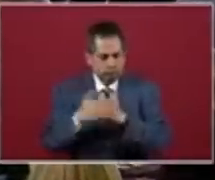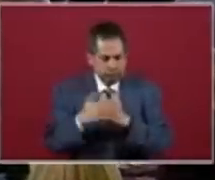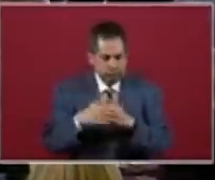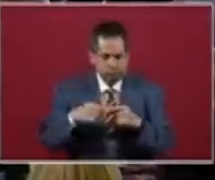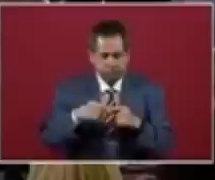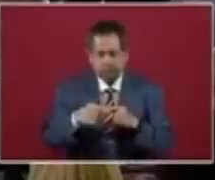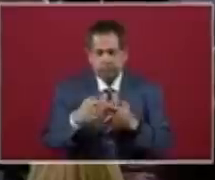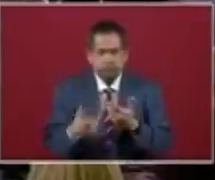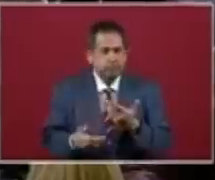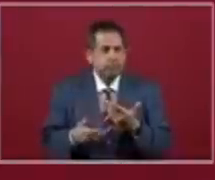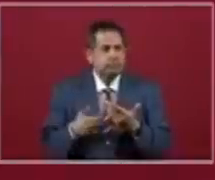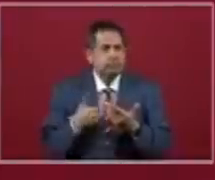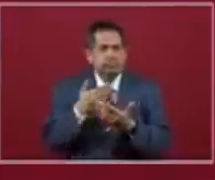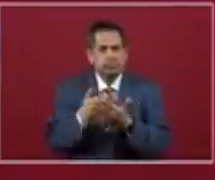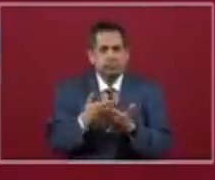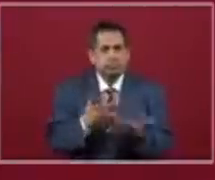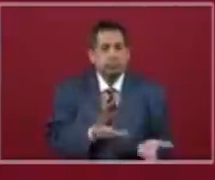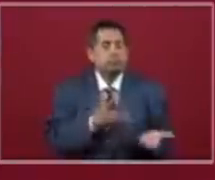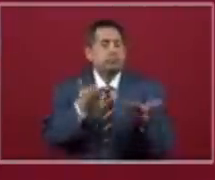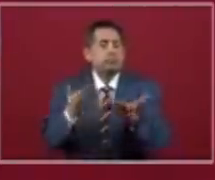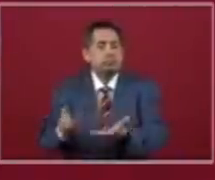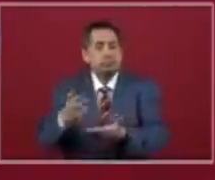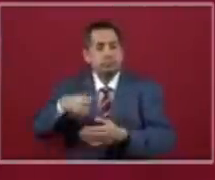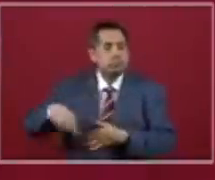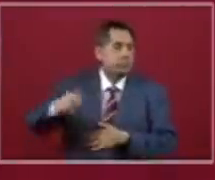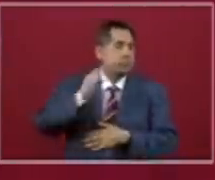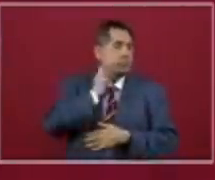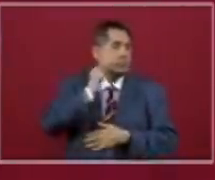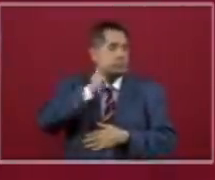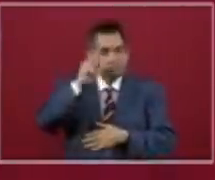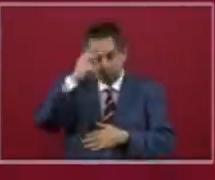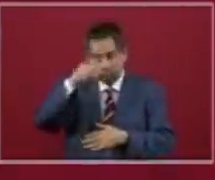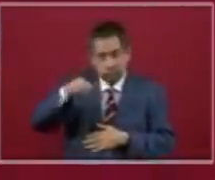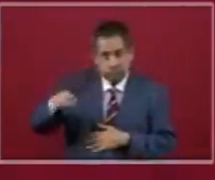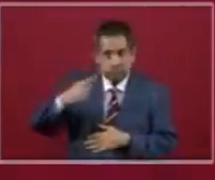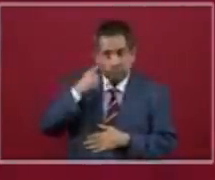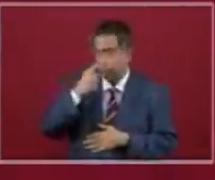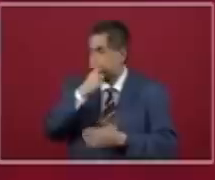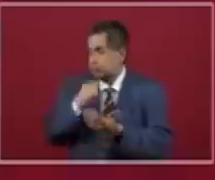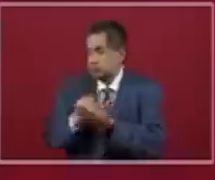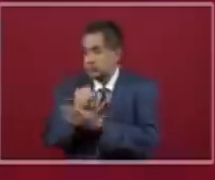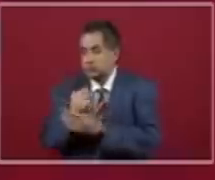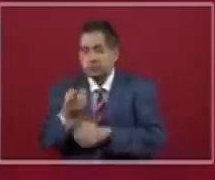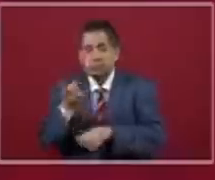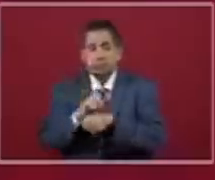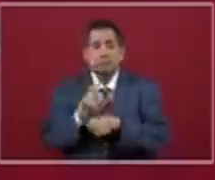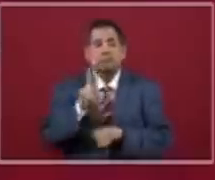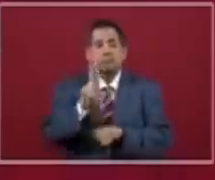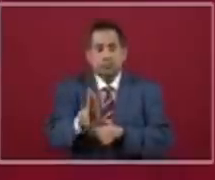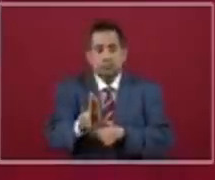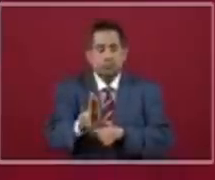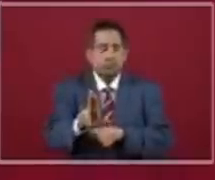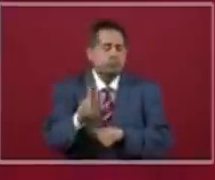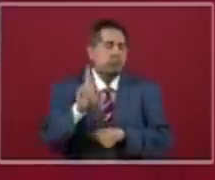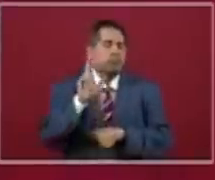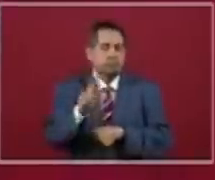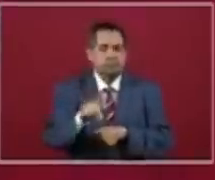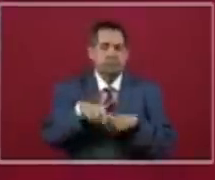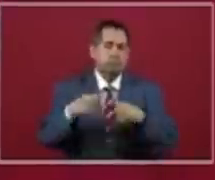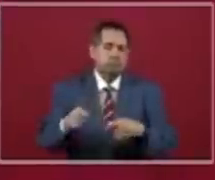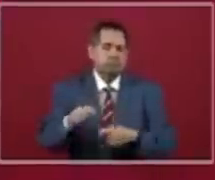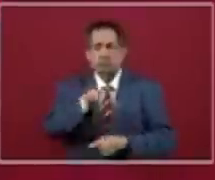van a presentar, mejor dicho, a consideración del Senado de la República a partir del día martes de la semana que entra. Y ya el